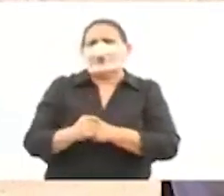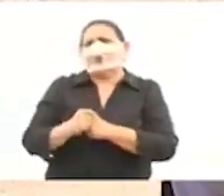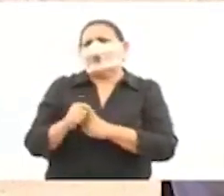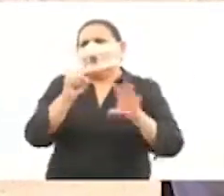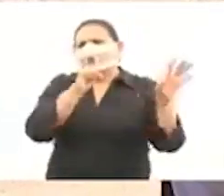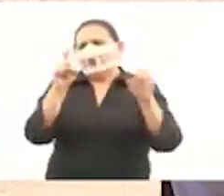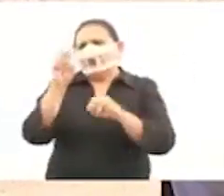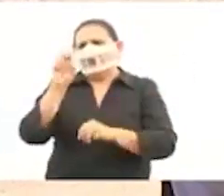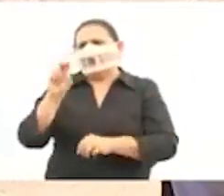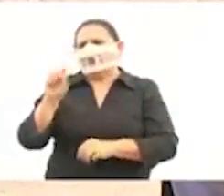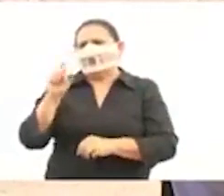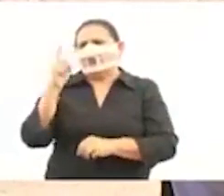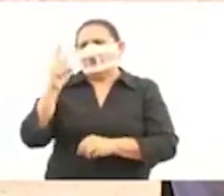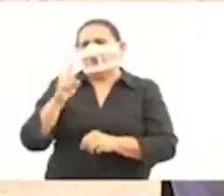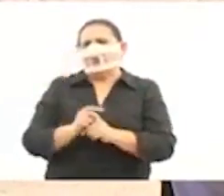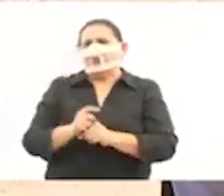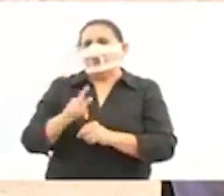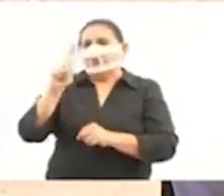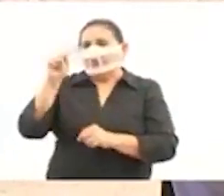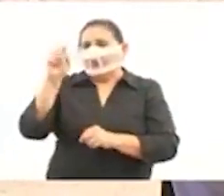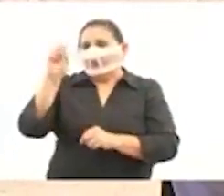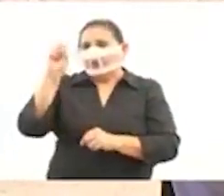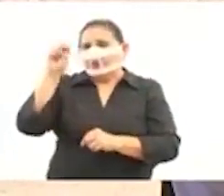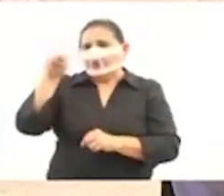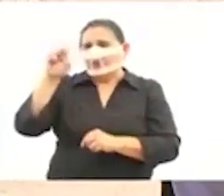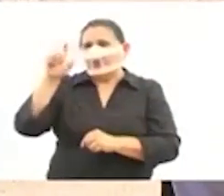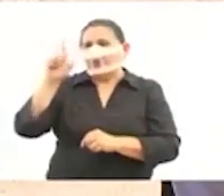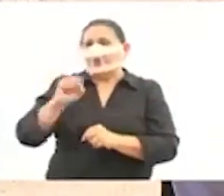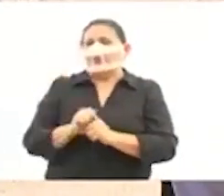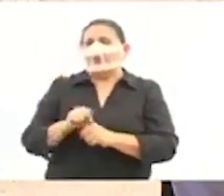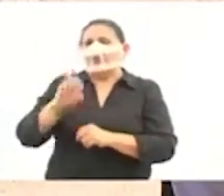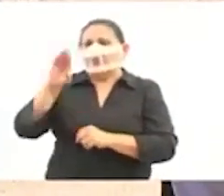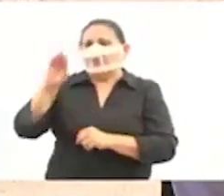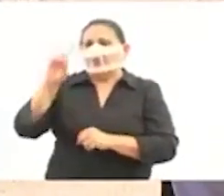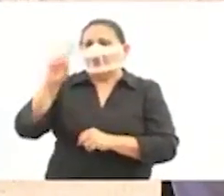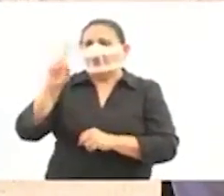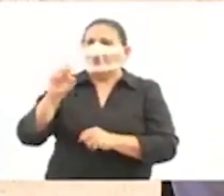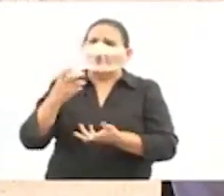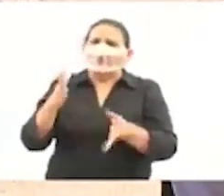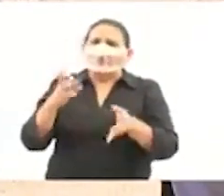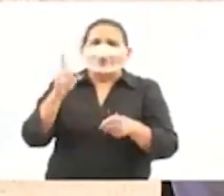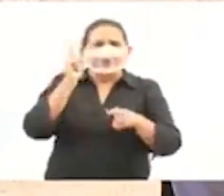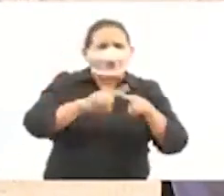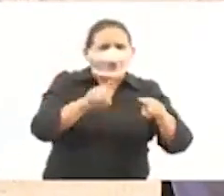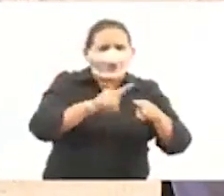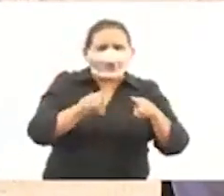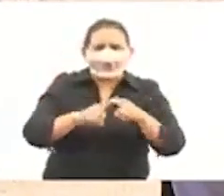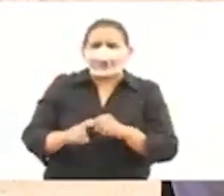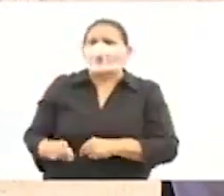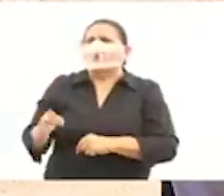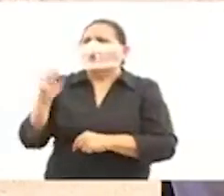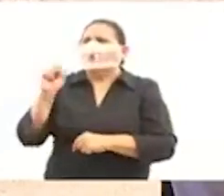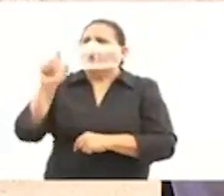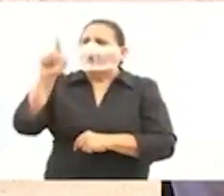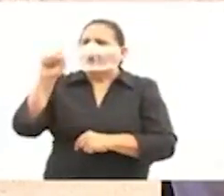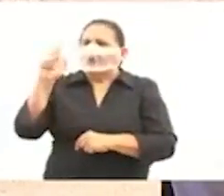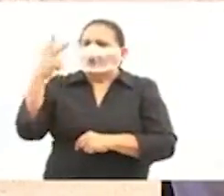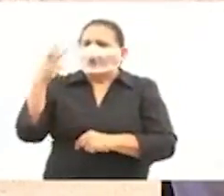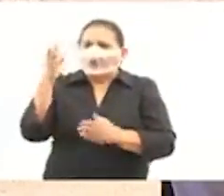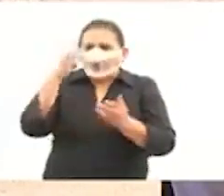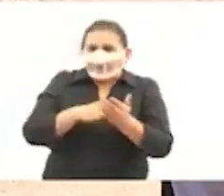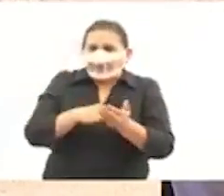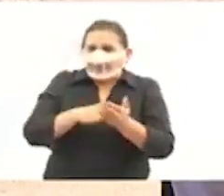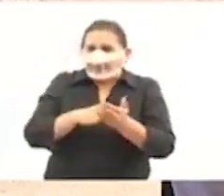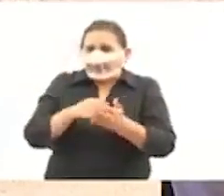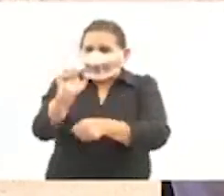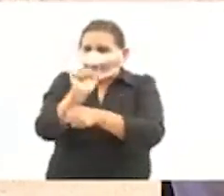toneladas de co2 estamos hablando de retirar anualmente 78 mil vehículos eso es lo que equivale lo que se está dejando